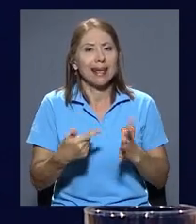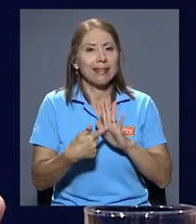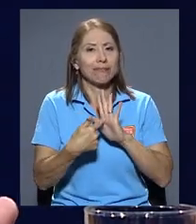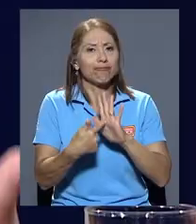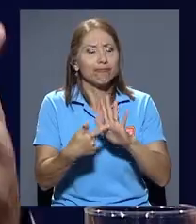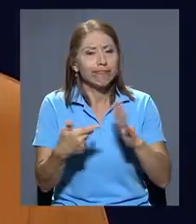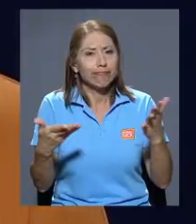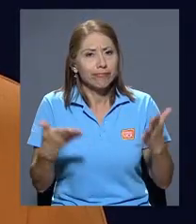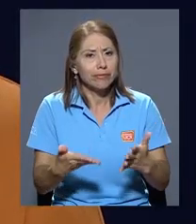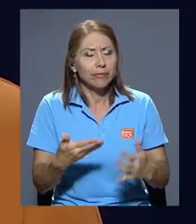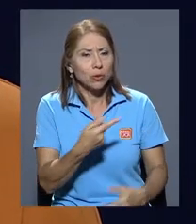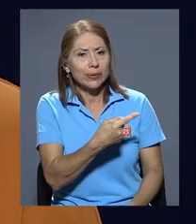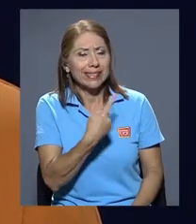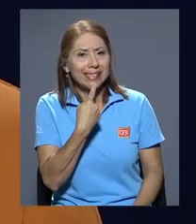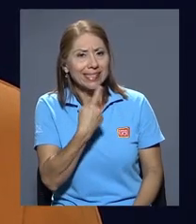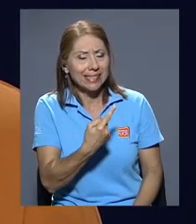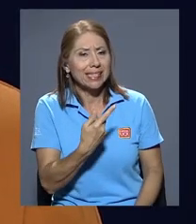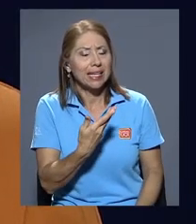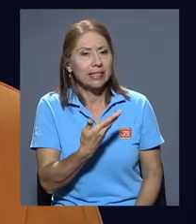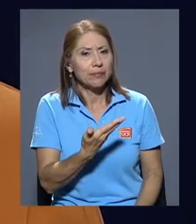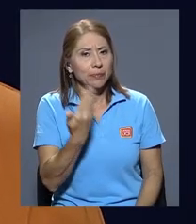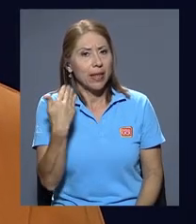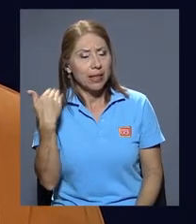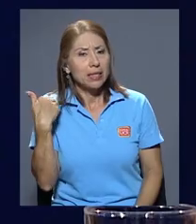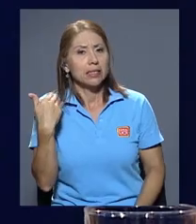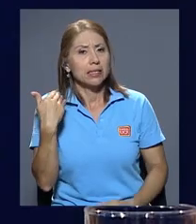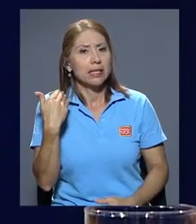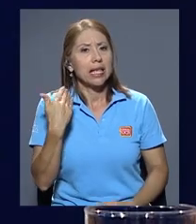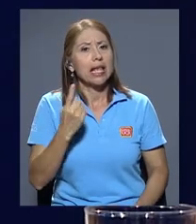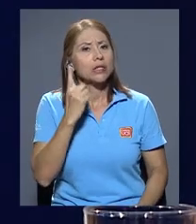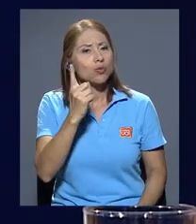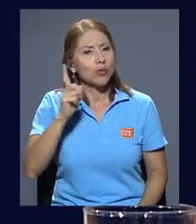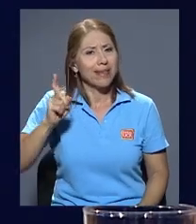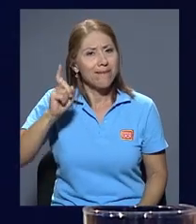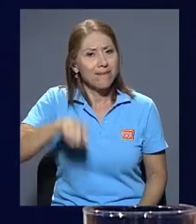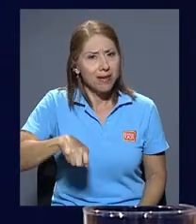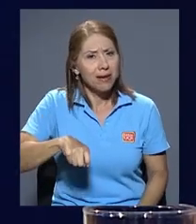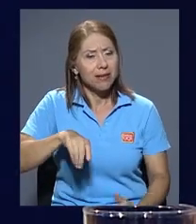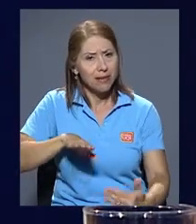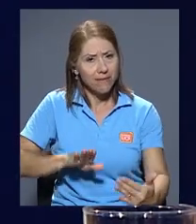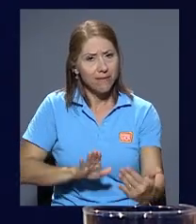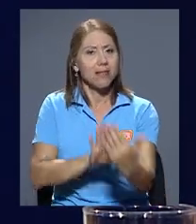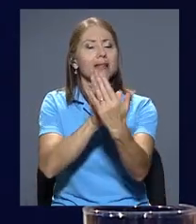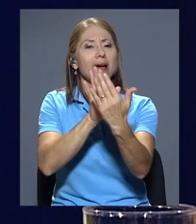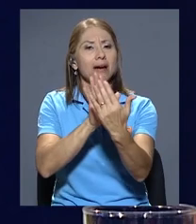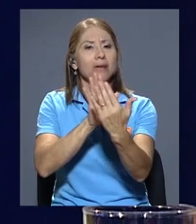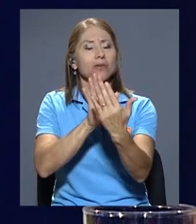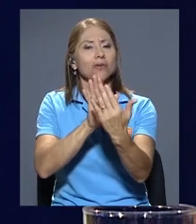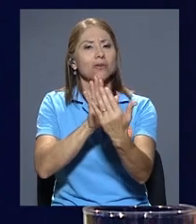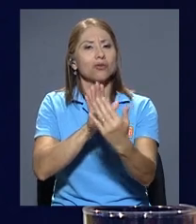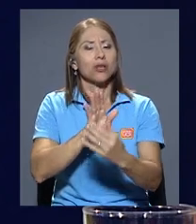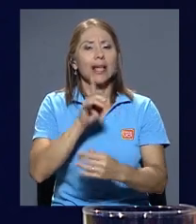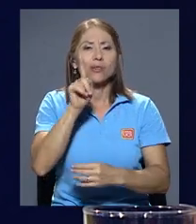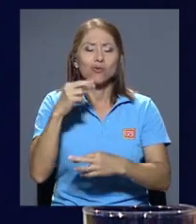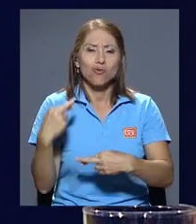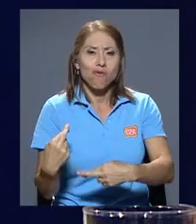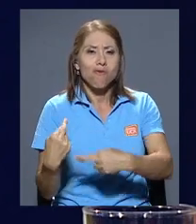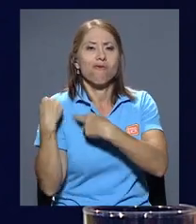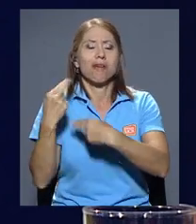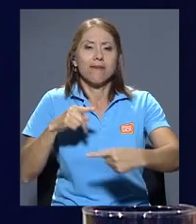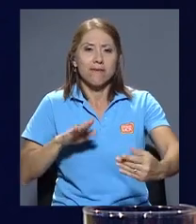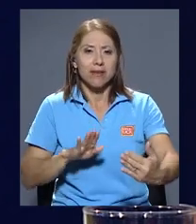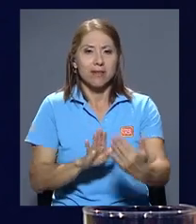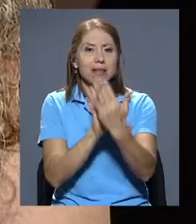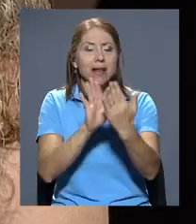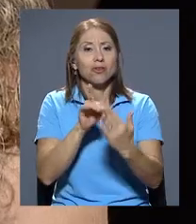decías fuera de cámaras, de deber de enfrentarnos a estas expresiones artísticas para reflexionar sobre